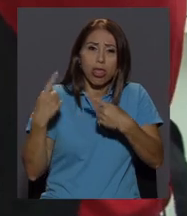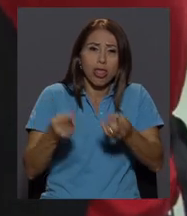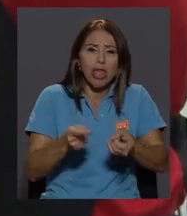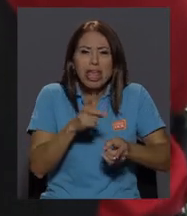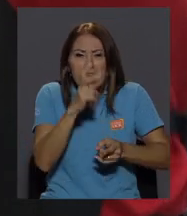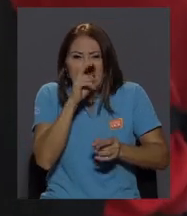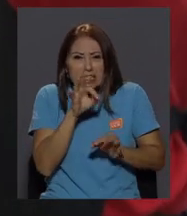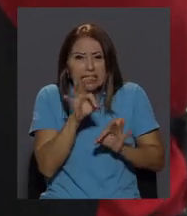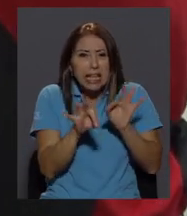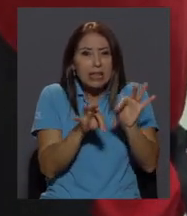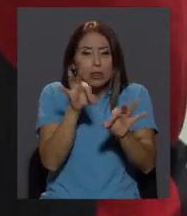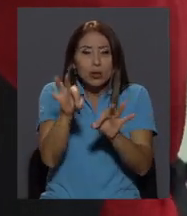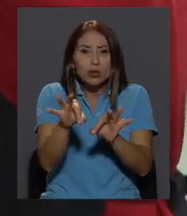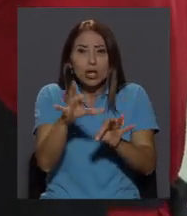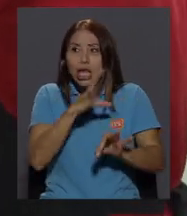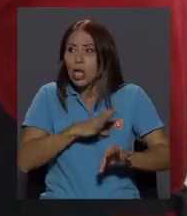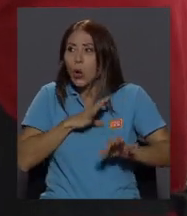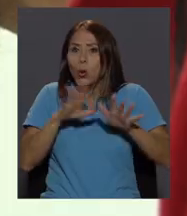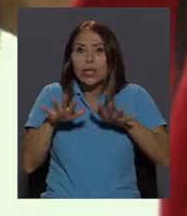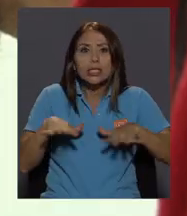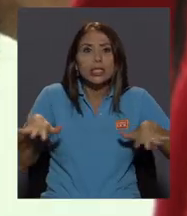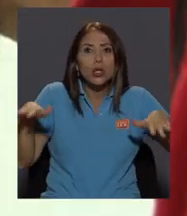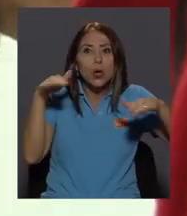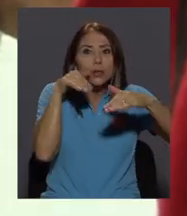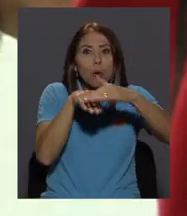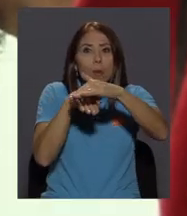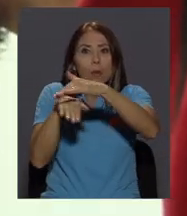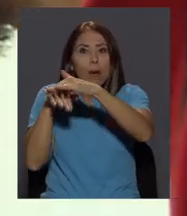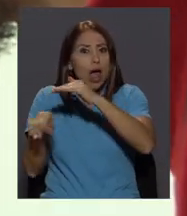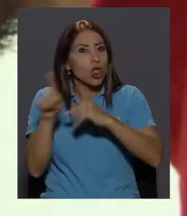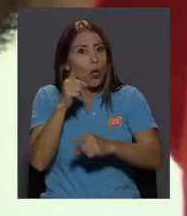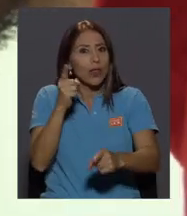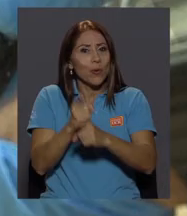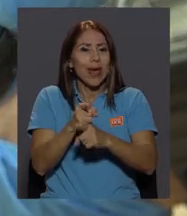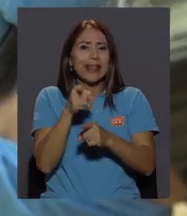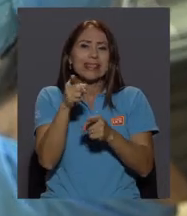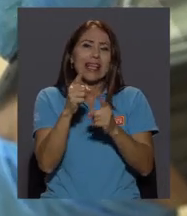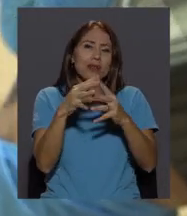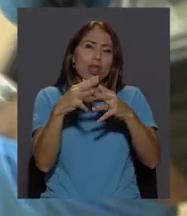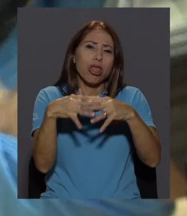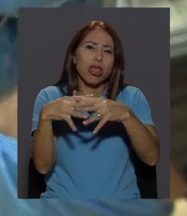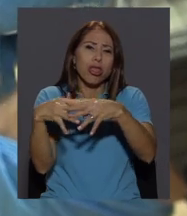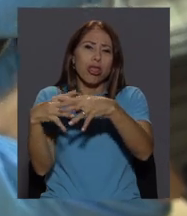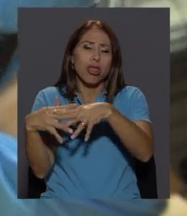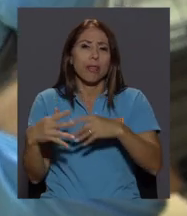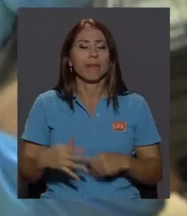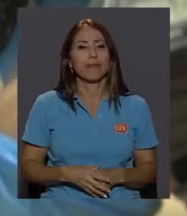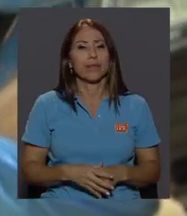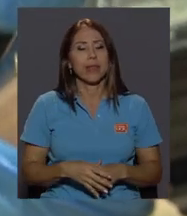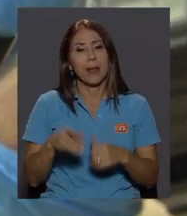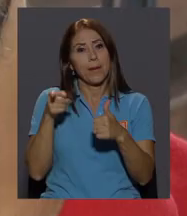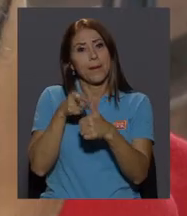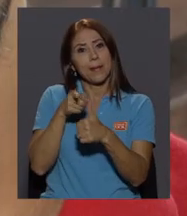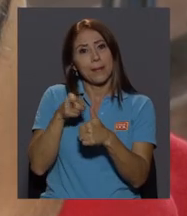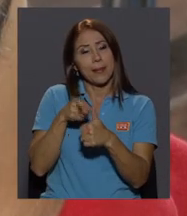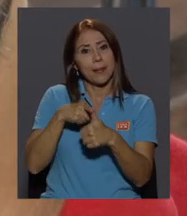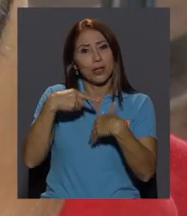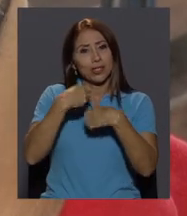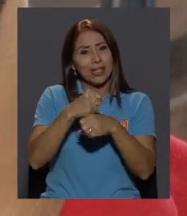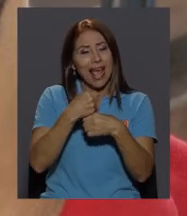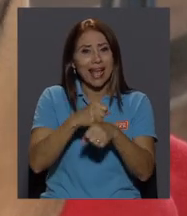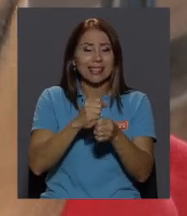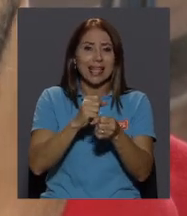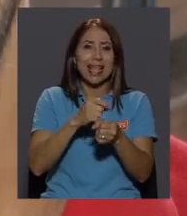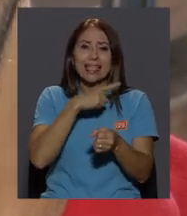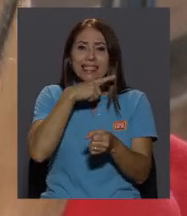los insectos y las condiciones poco adecuadas de almacenamiento provocaron el deterioro de las láminas. Primeramente se hace